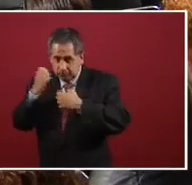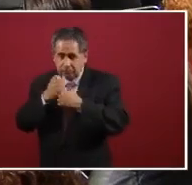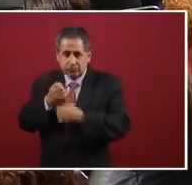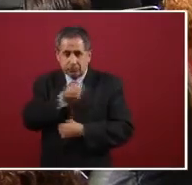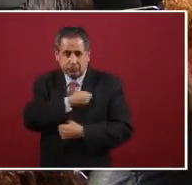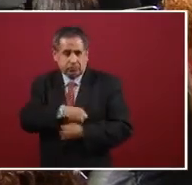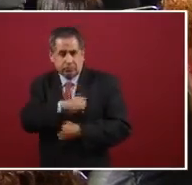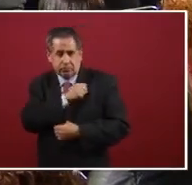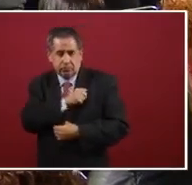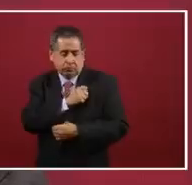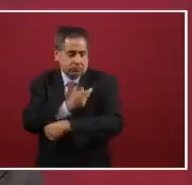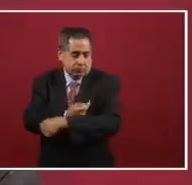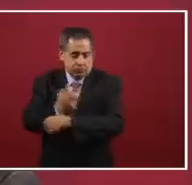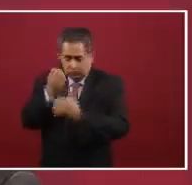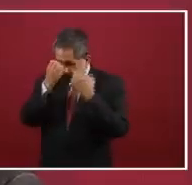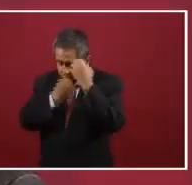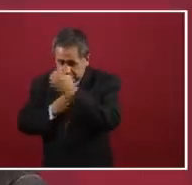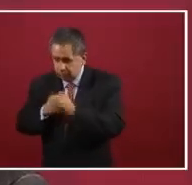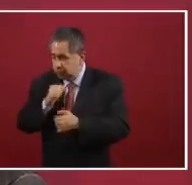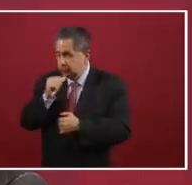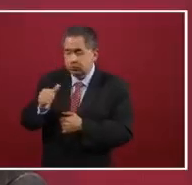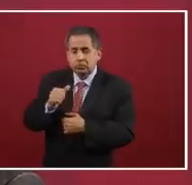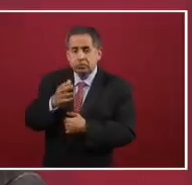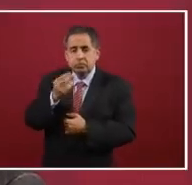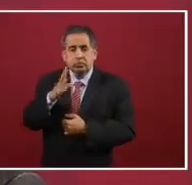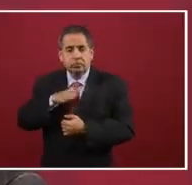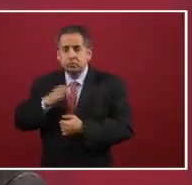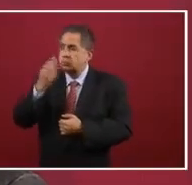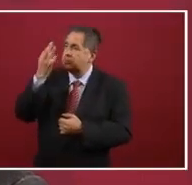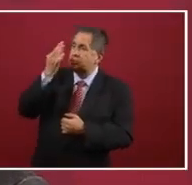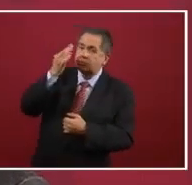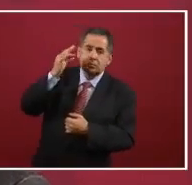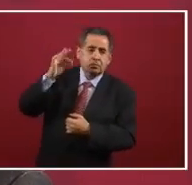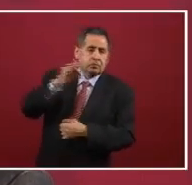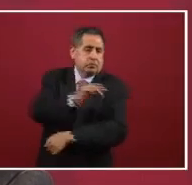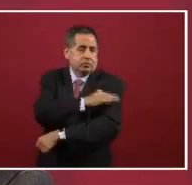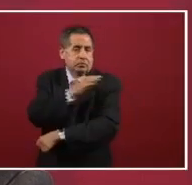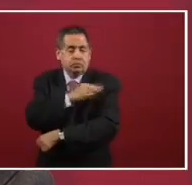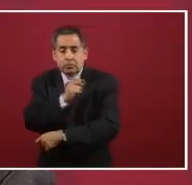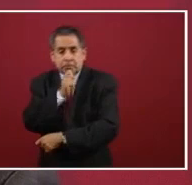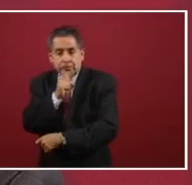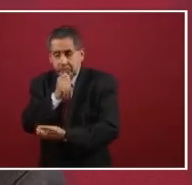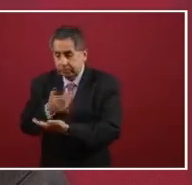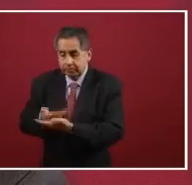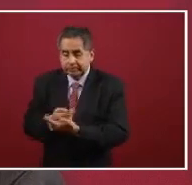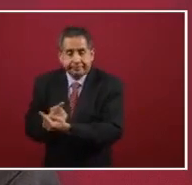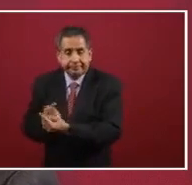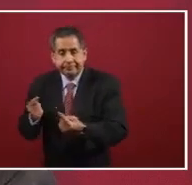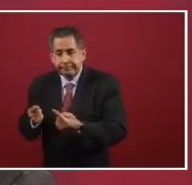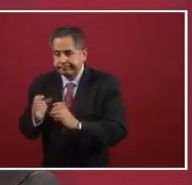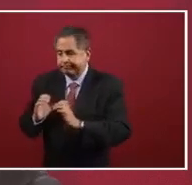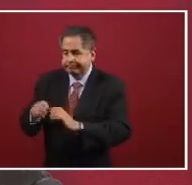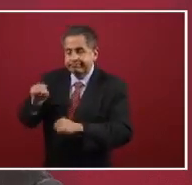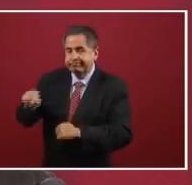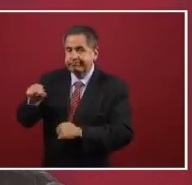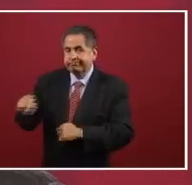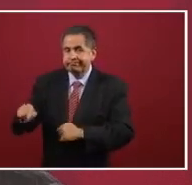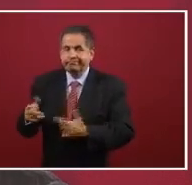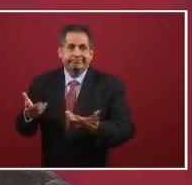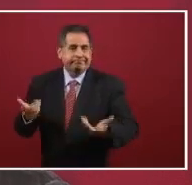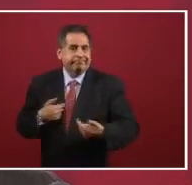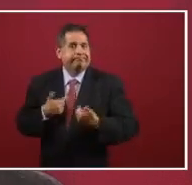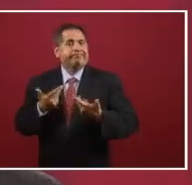condiciones médicas o que no podemos apoyar vía vacunación, por ejemplo, los menores de edad. Y eso estamos trabajando junto